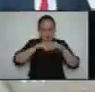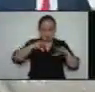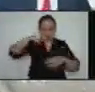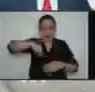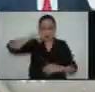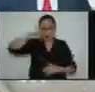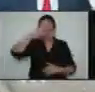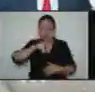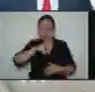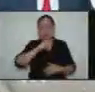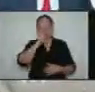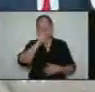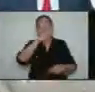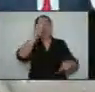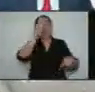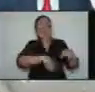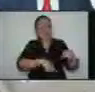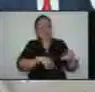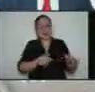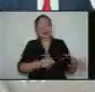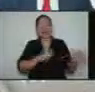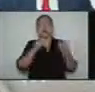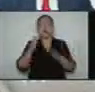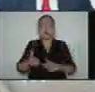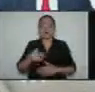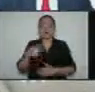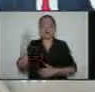que lo hagan, y que a partir de sus